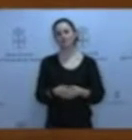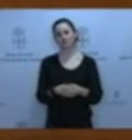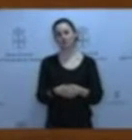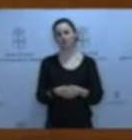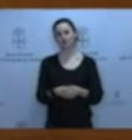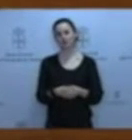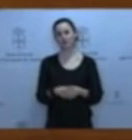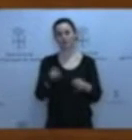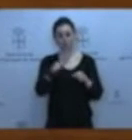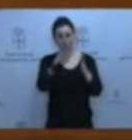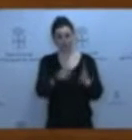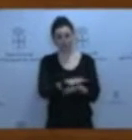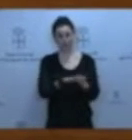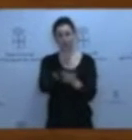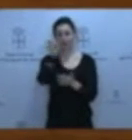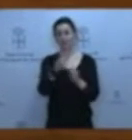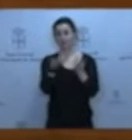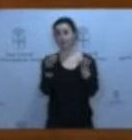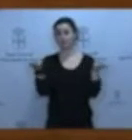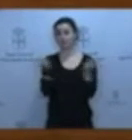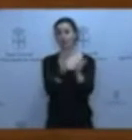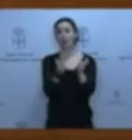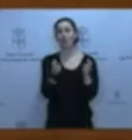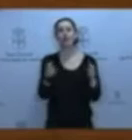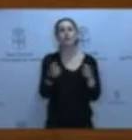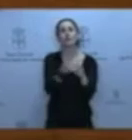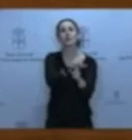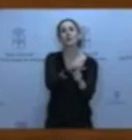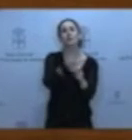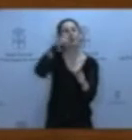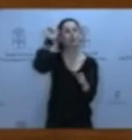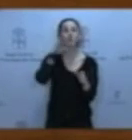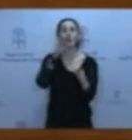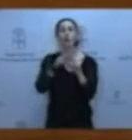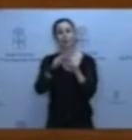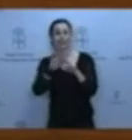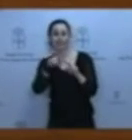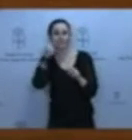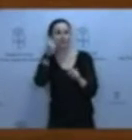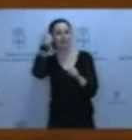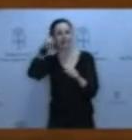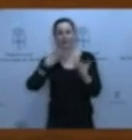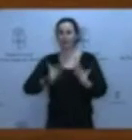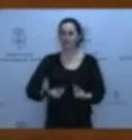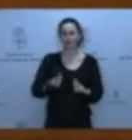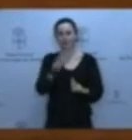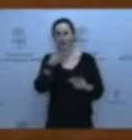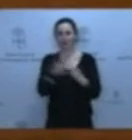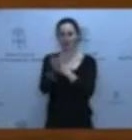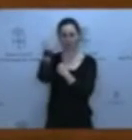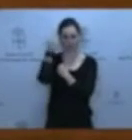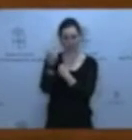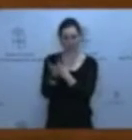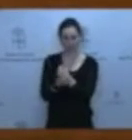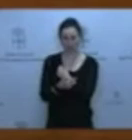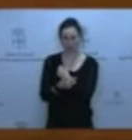cuando se habla de disminuir las tasas de depresión y de suicidio en grupos de riesgo con talleres específicos y entrenamiento en habilidades para la prevención de la depresión y el suicidio, pues